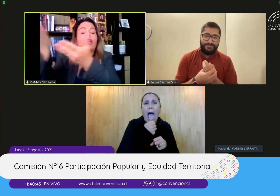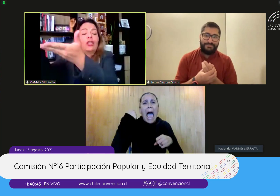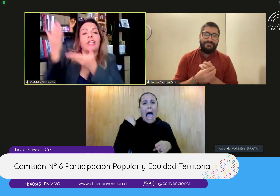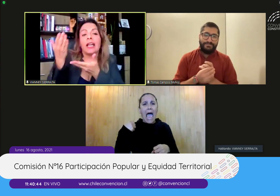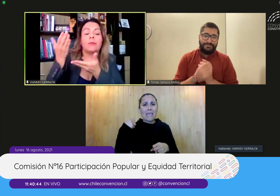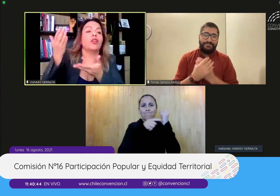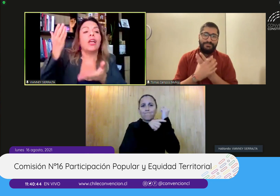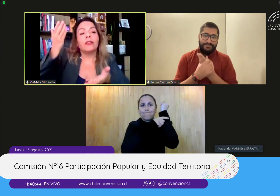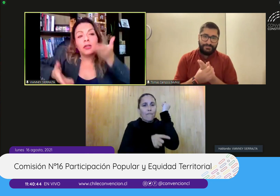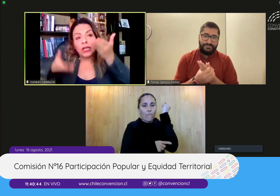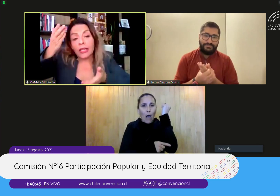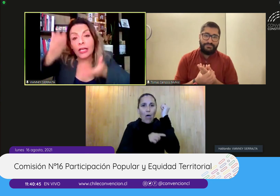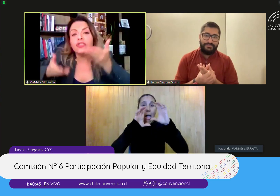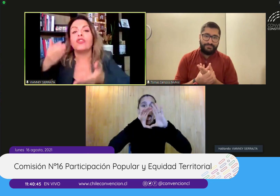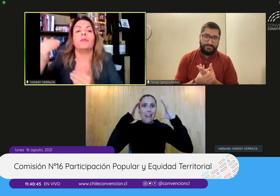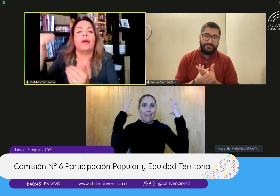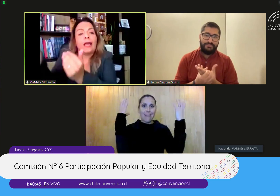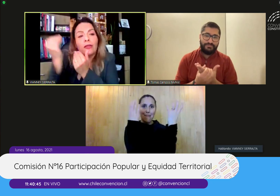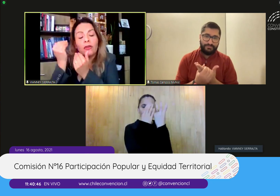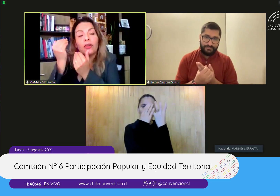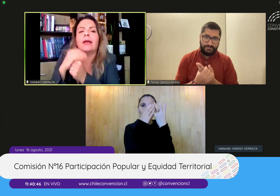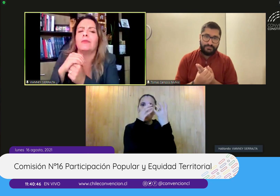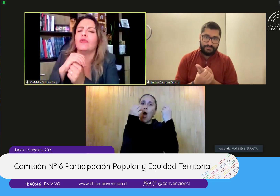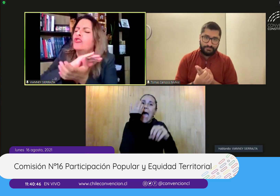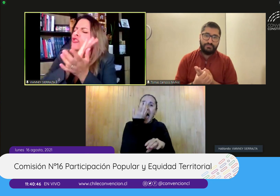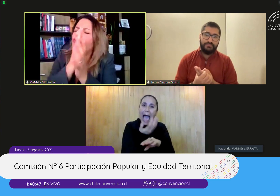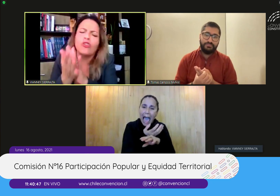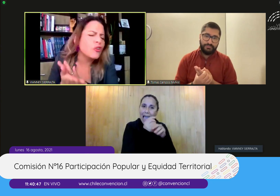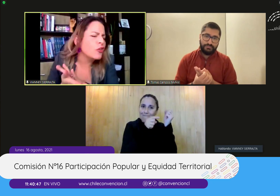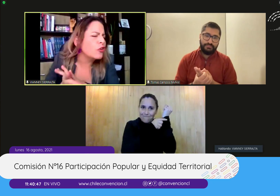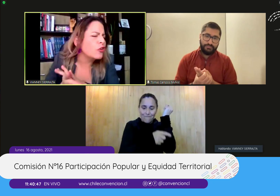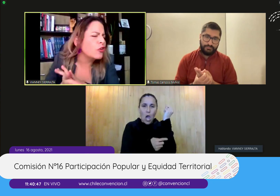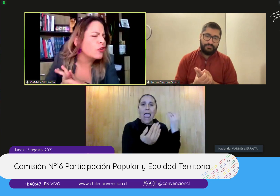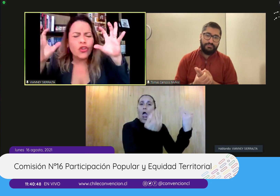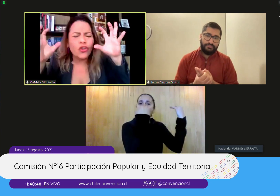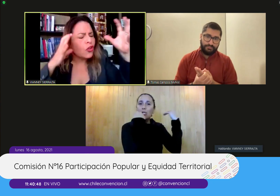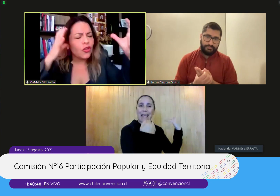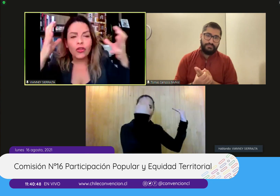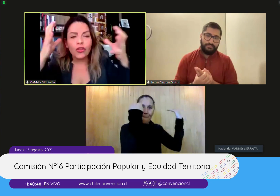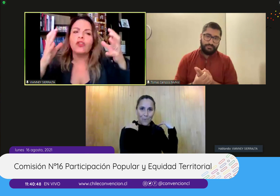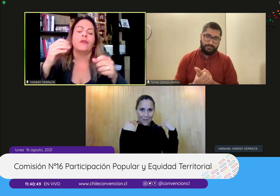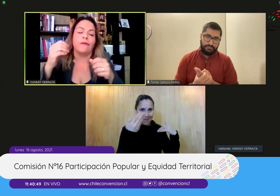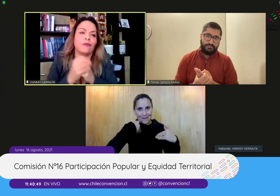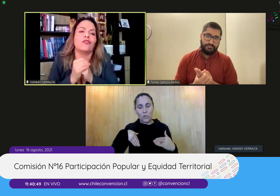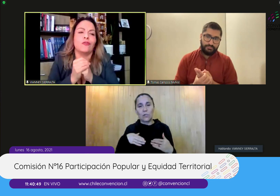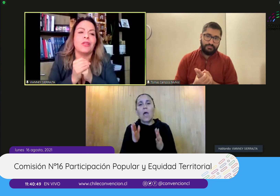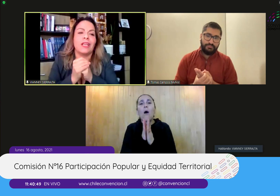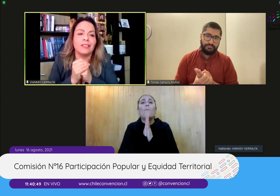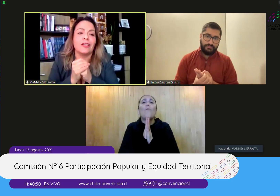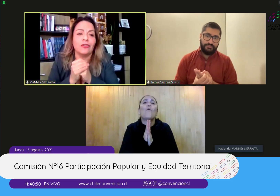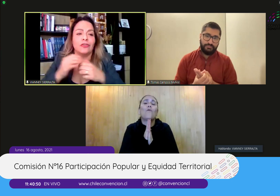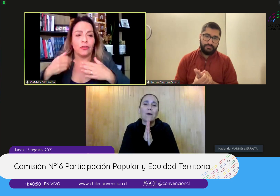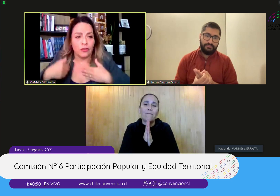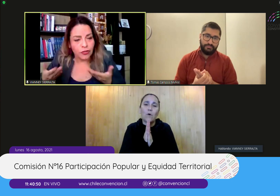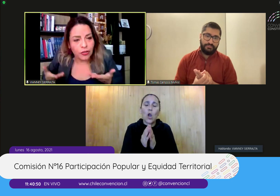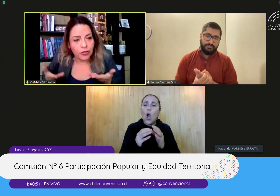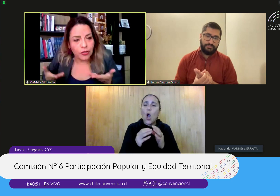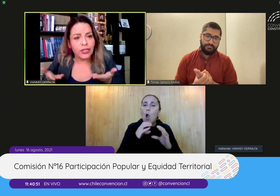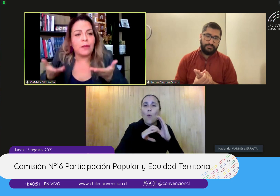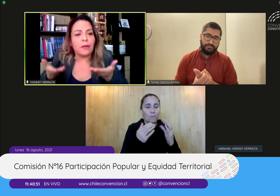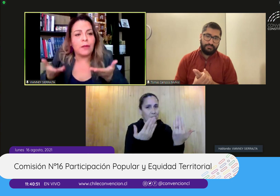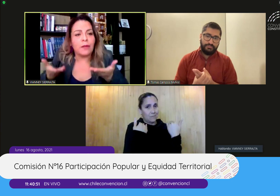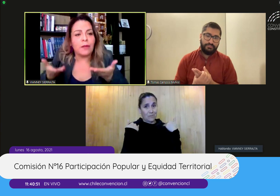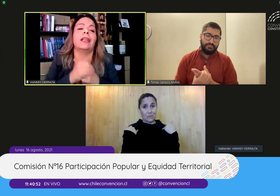el mundo que nos están apoyando con el derecho comparado, con el apoyo, todo, por favor, comuníquense con nosotros.